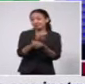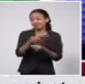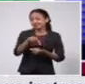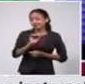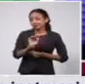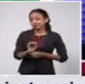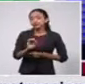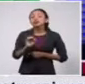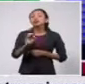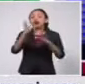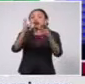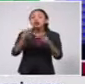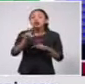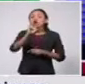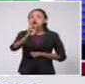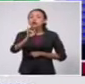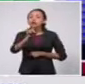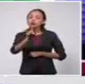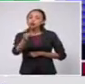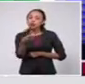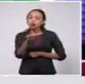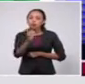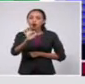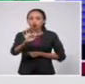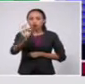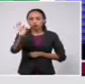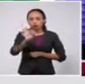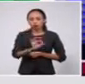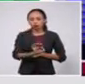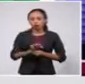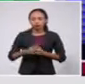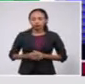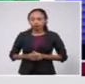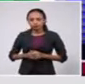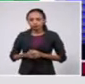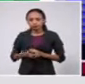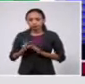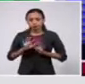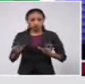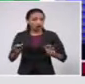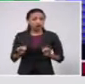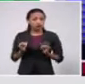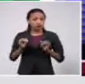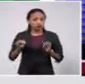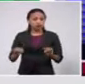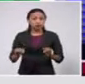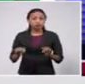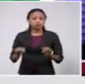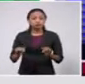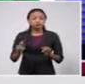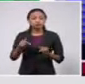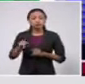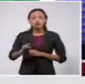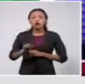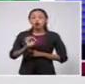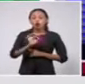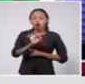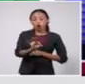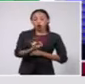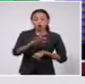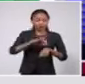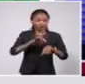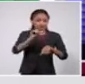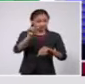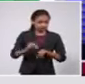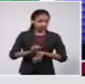es el 91,8%. Como ya habíamos informado, en 8 de los pacientes